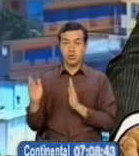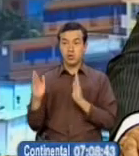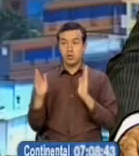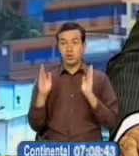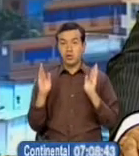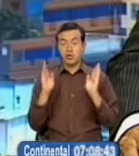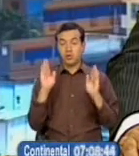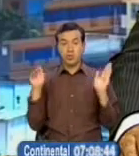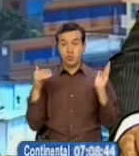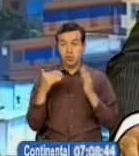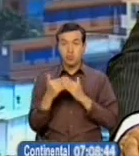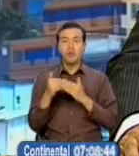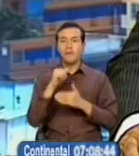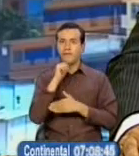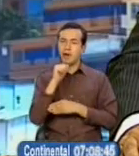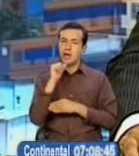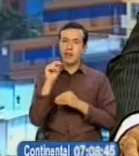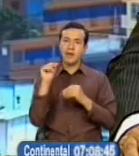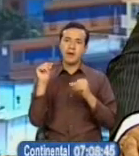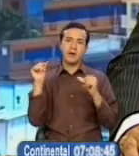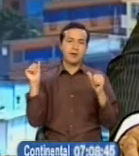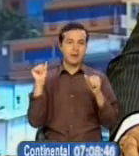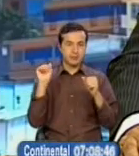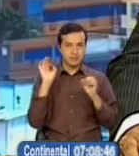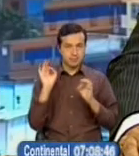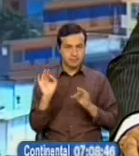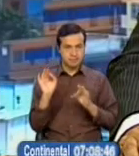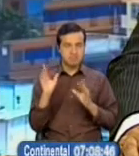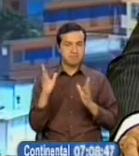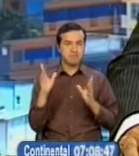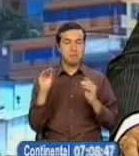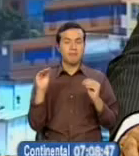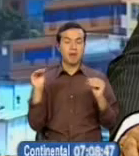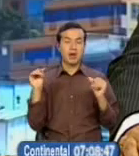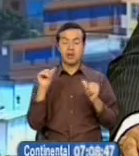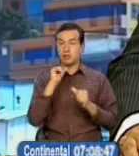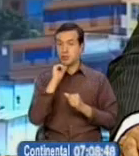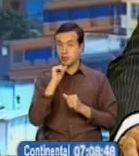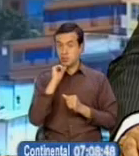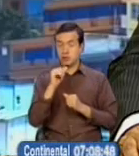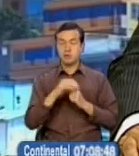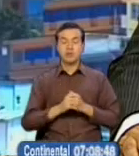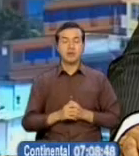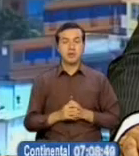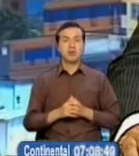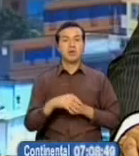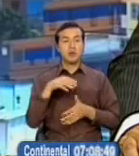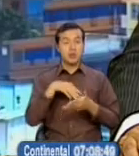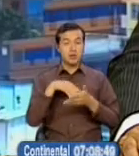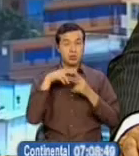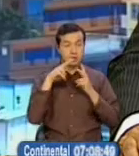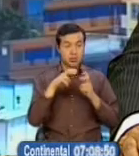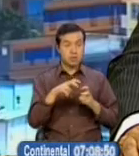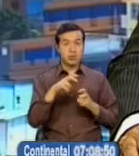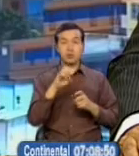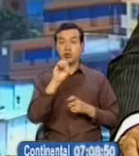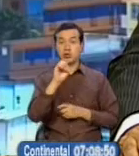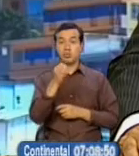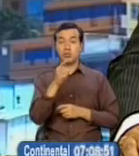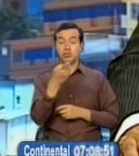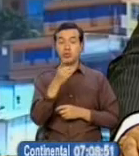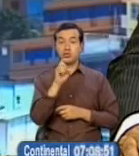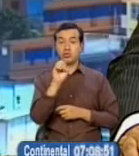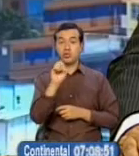¿no? De otro lado, nos encontramos nosotros con índices preocupantes de investigación. El